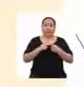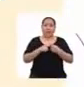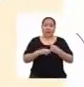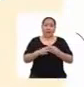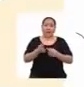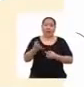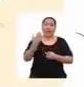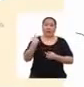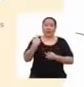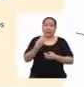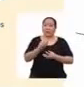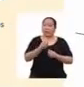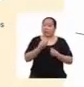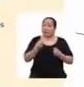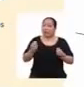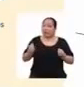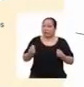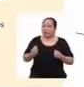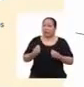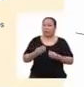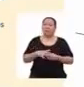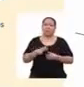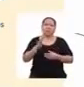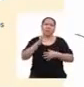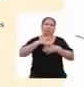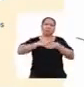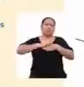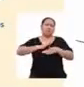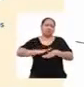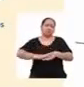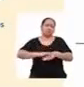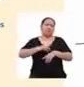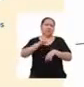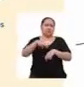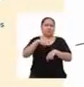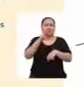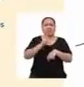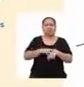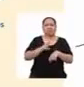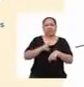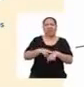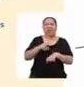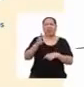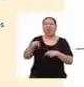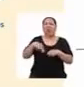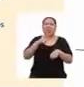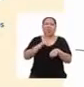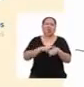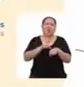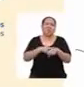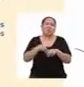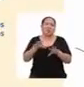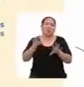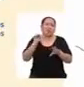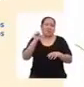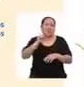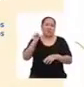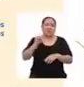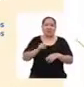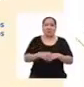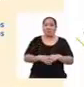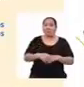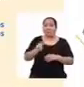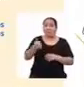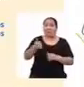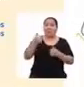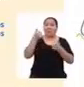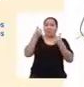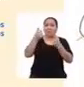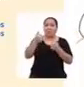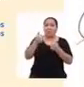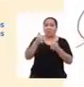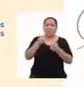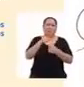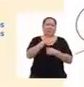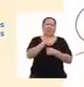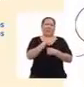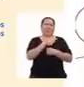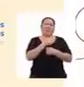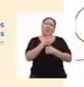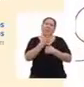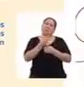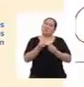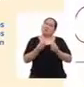de nosotros lo tomamos deportivamente. No le dimos mucha importancia y hasta nos pareció una medida un poco